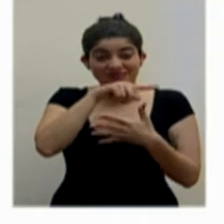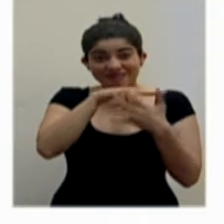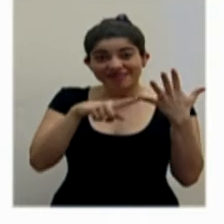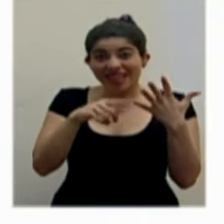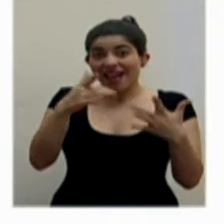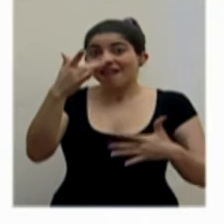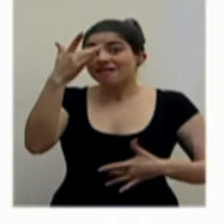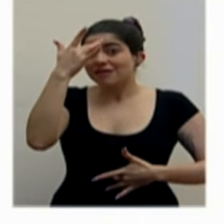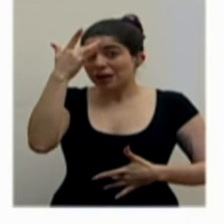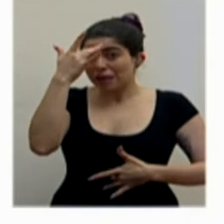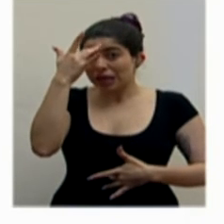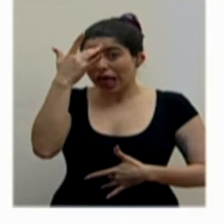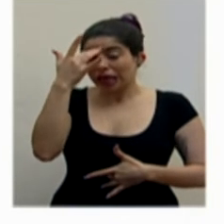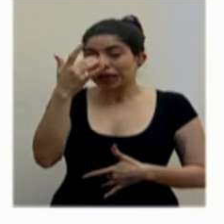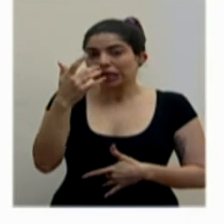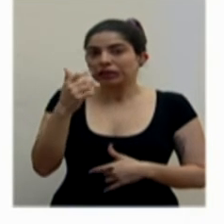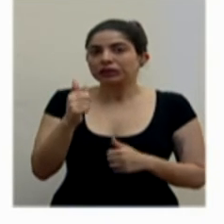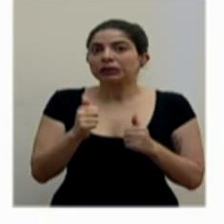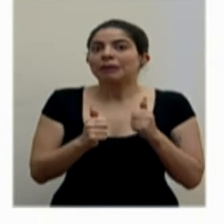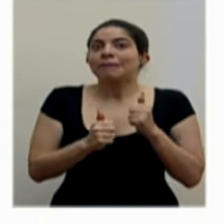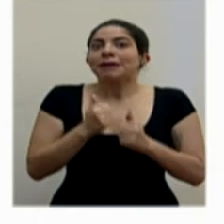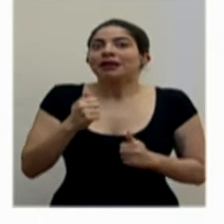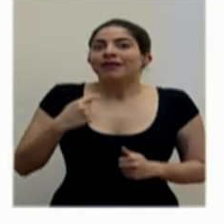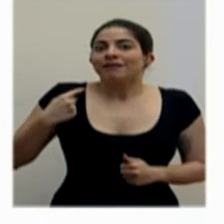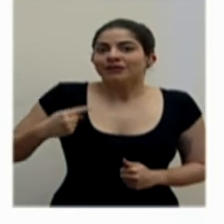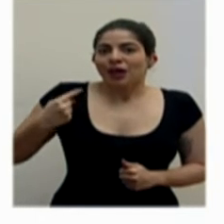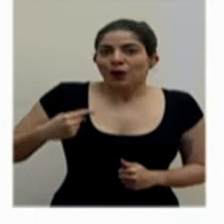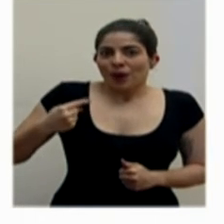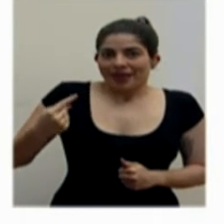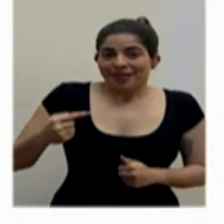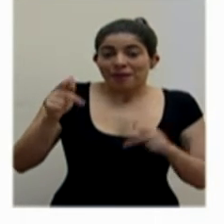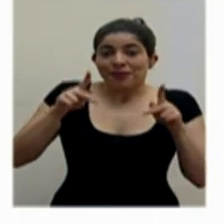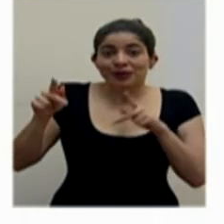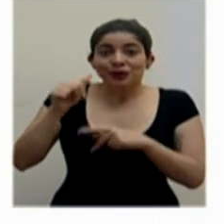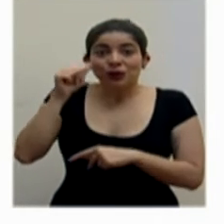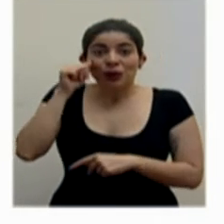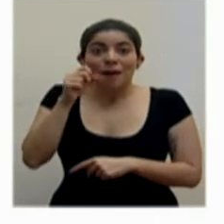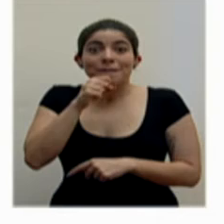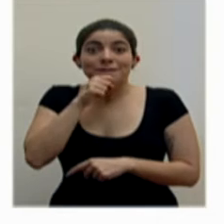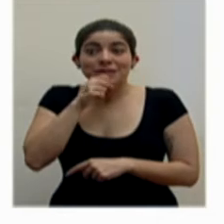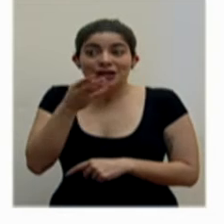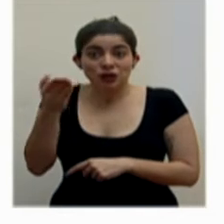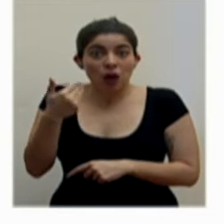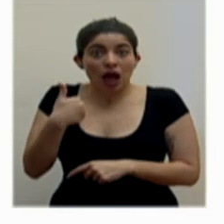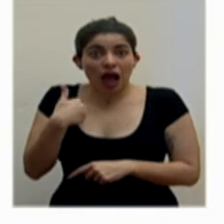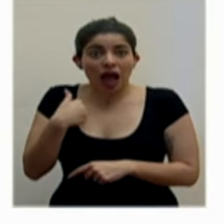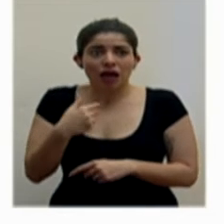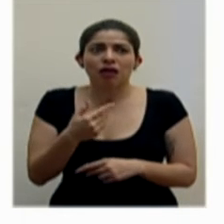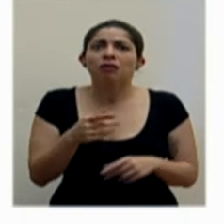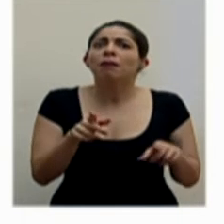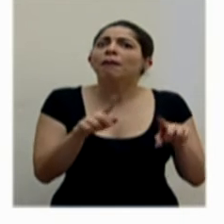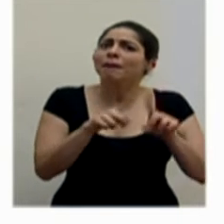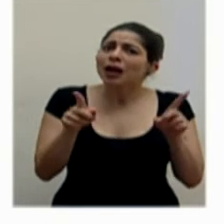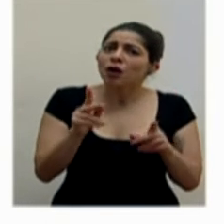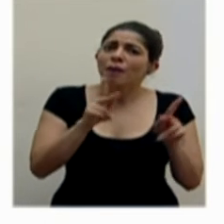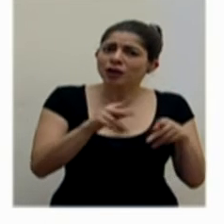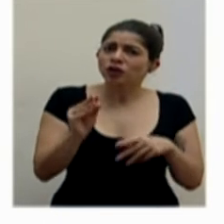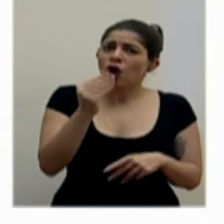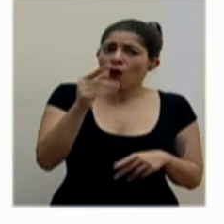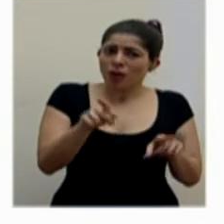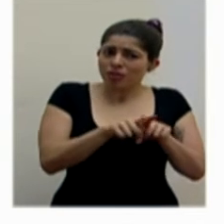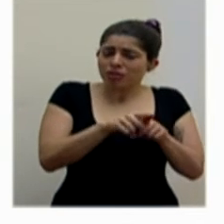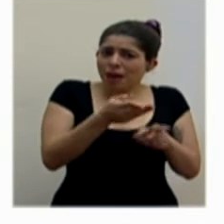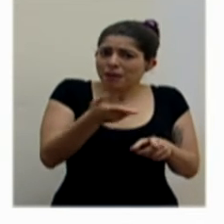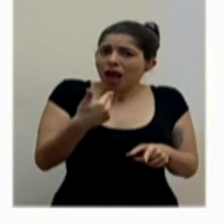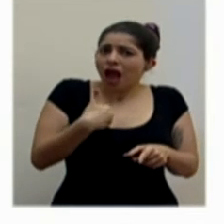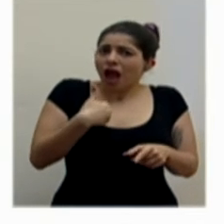ser más prevalentes, más frecuentes en adultos mayores, también se pueden dar en gente más joven y cada